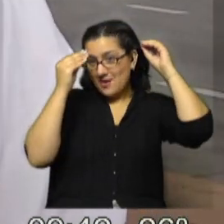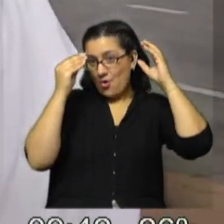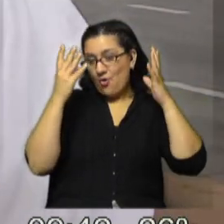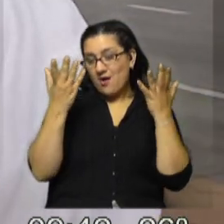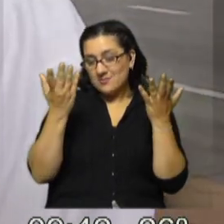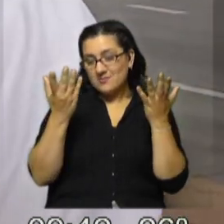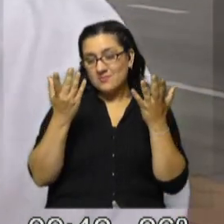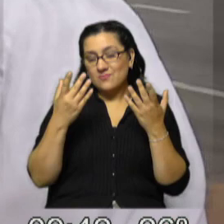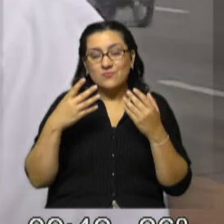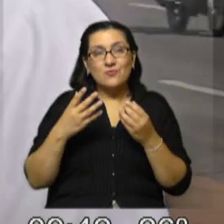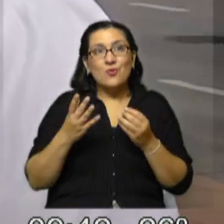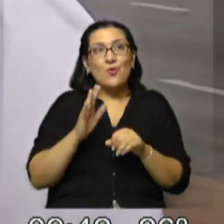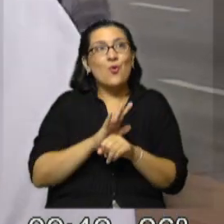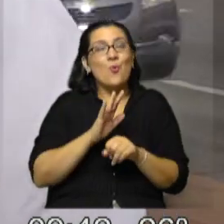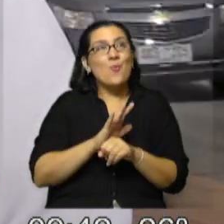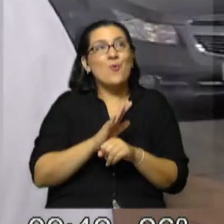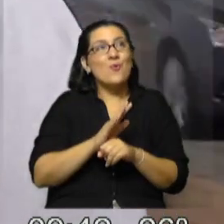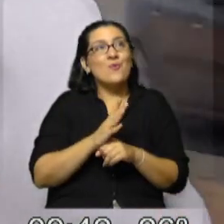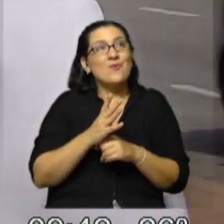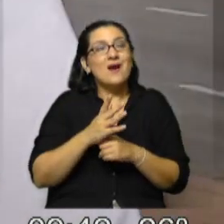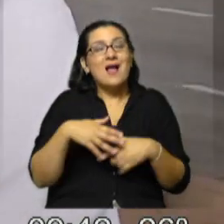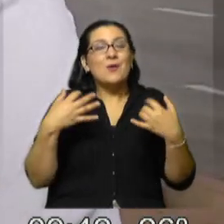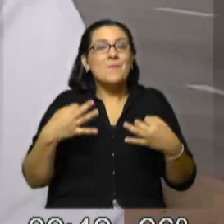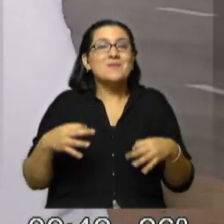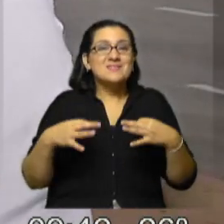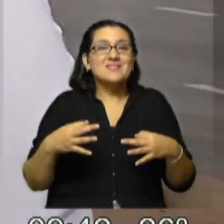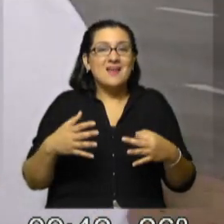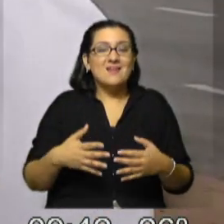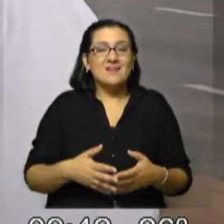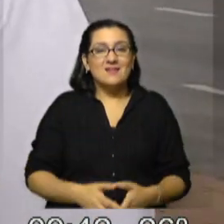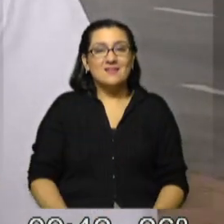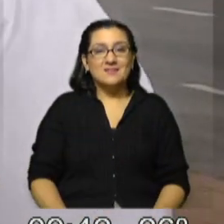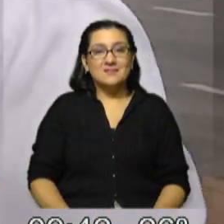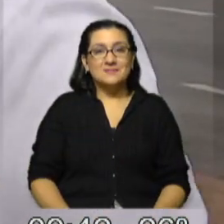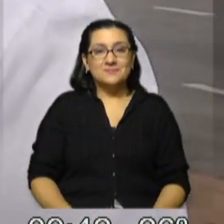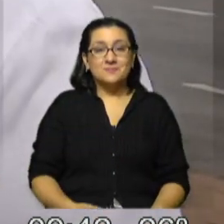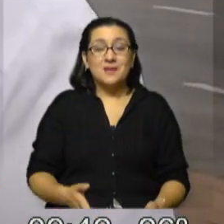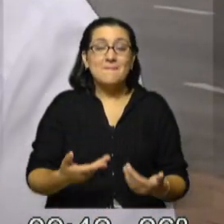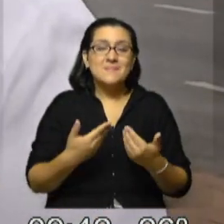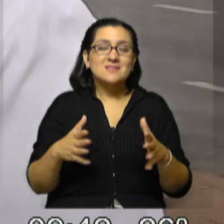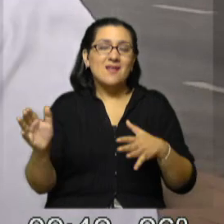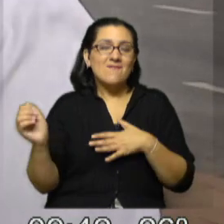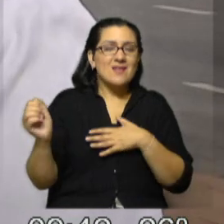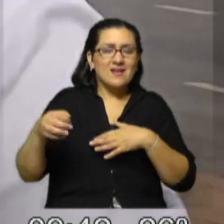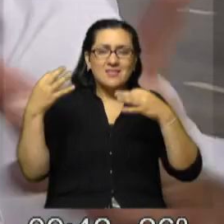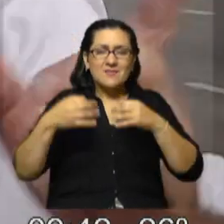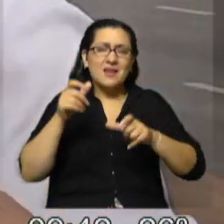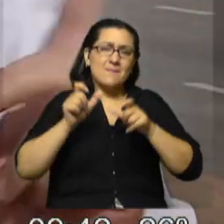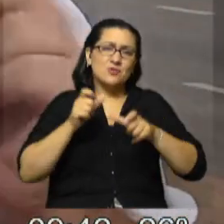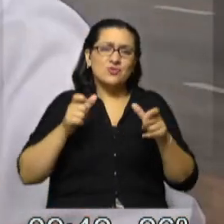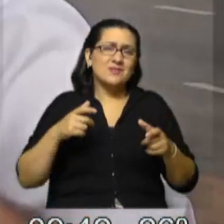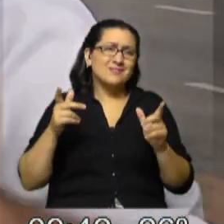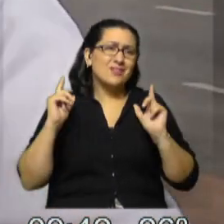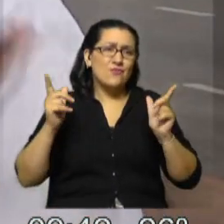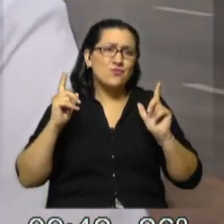nada, fueron como una chispa que generó ahora estos fuegos que son las milongas, donde de verdad la gente disfruta mucho y se encuentra